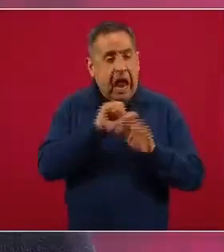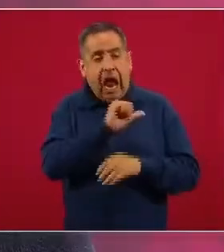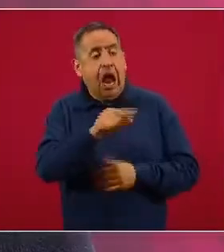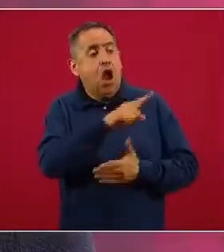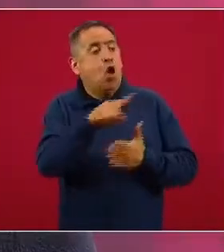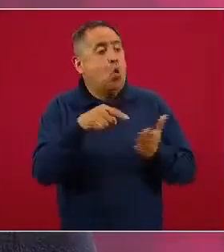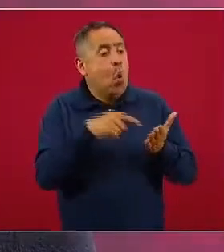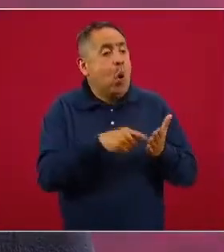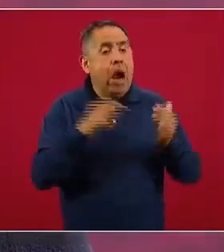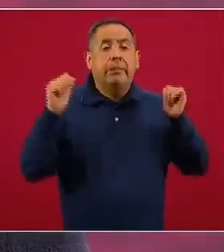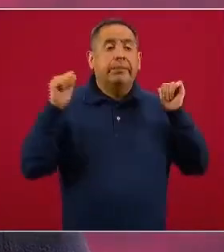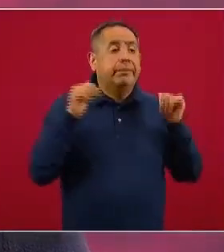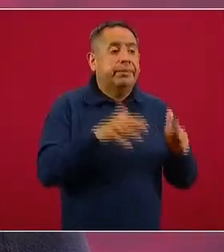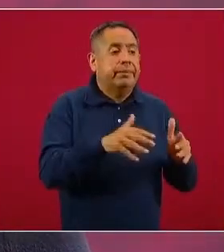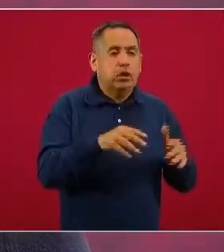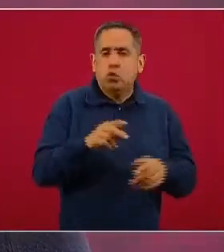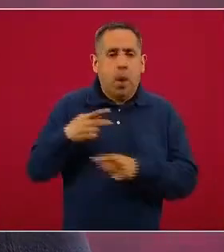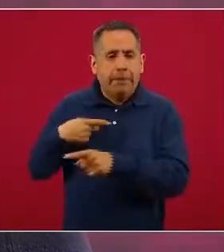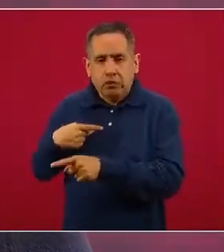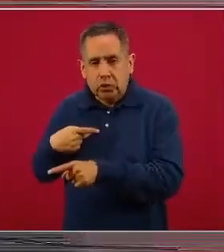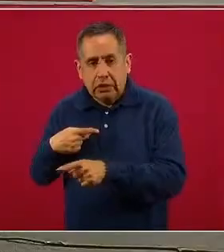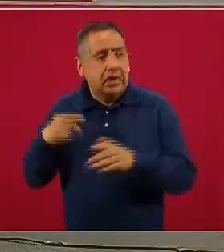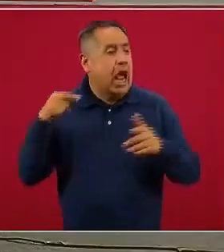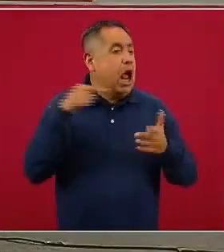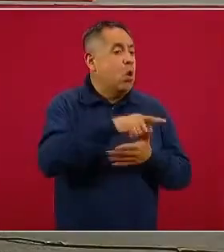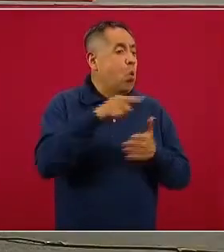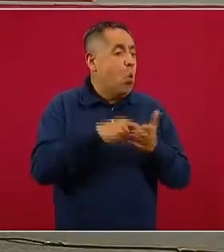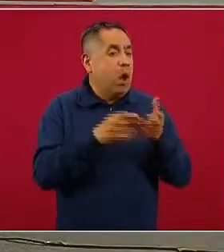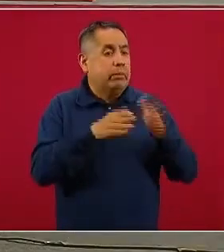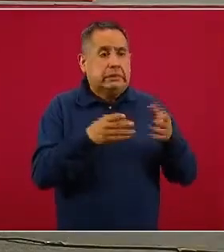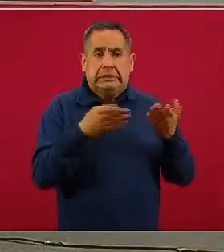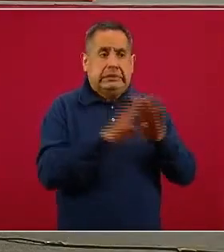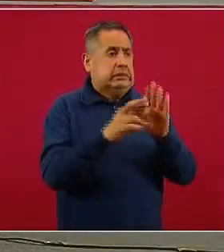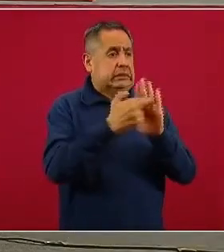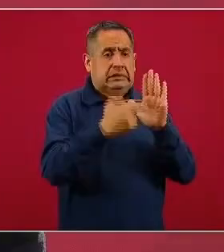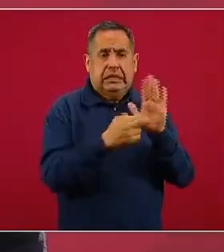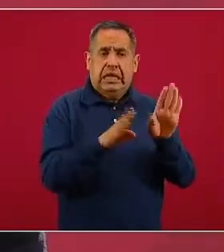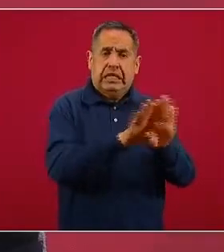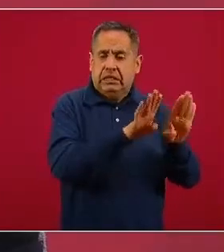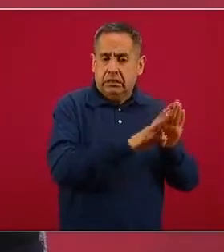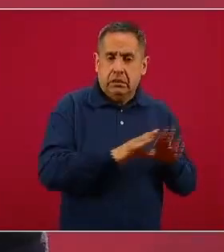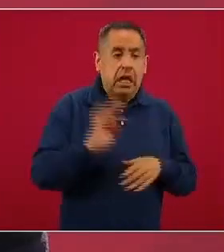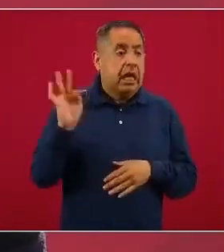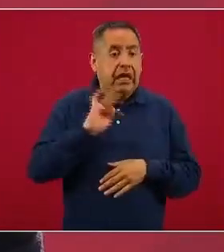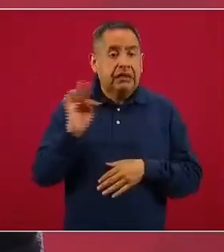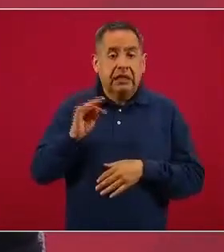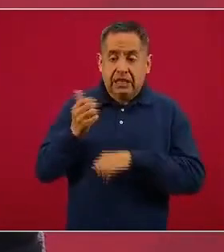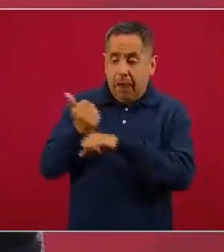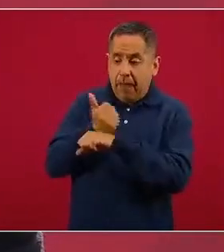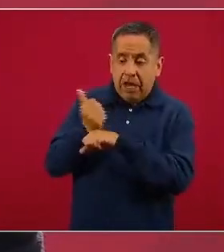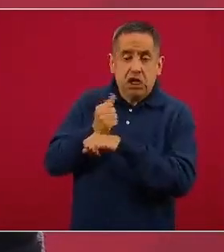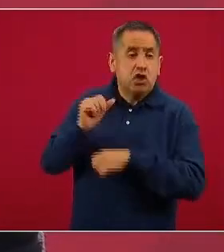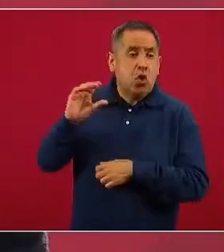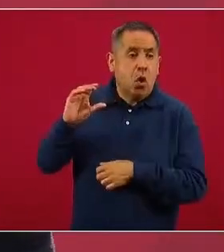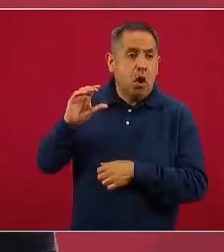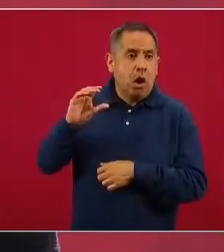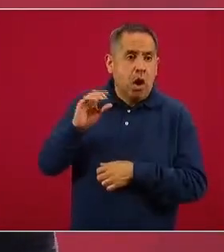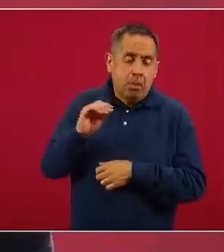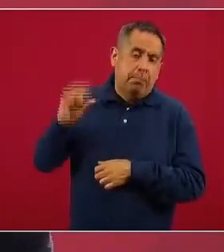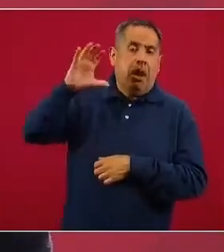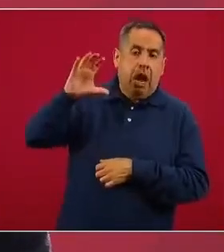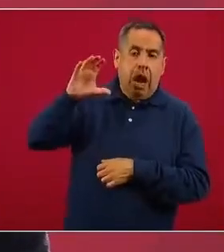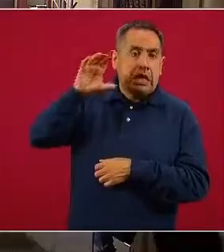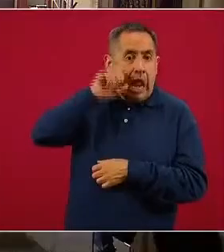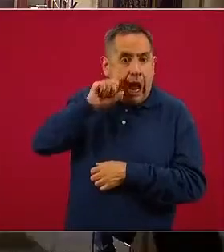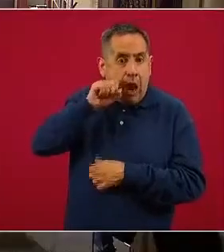los espacios donde las personas realizan sus actividades se incrementen. Y si estando en amarillo sigue para el naranja,